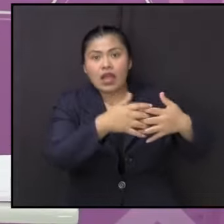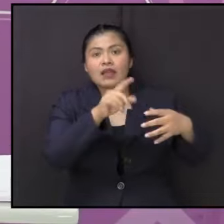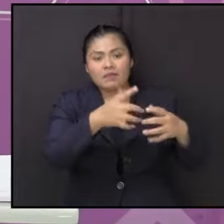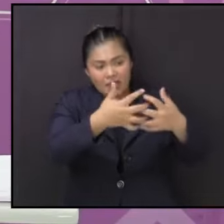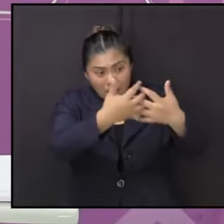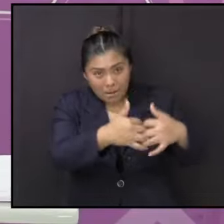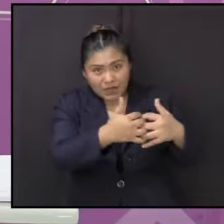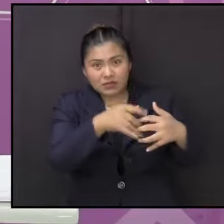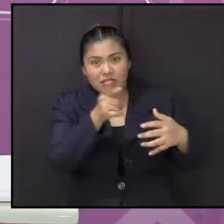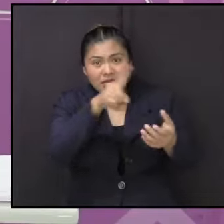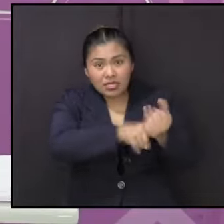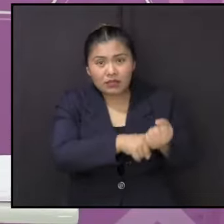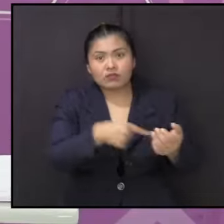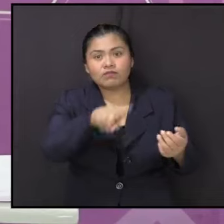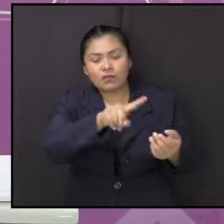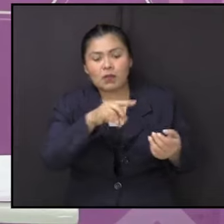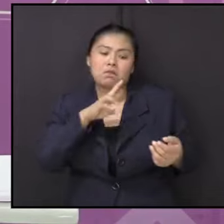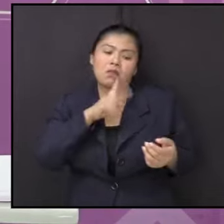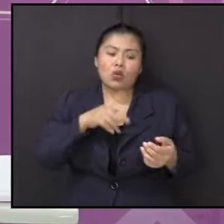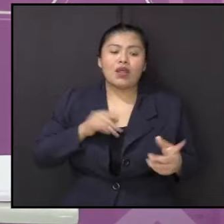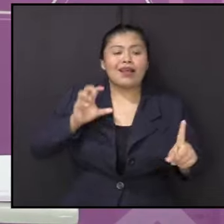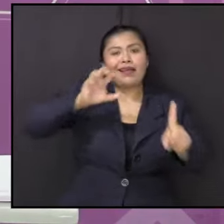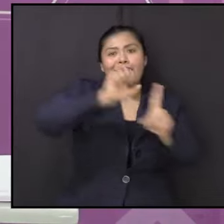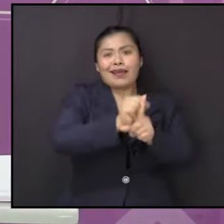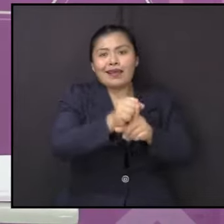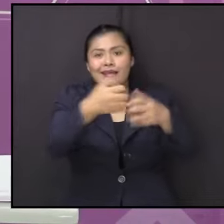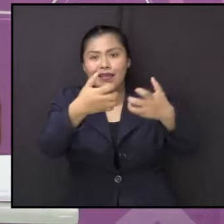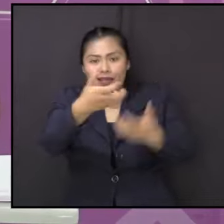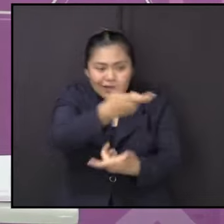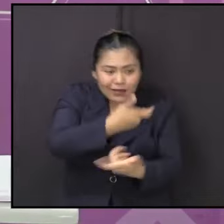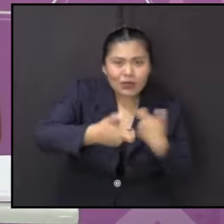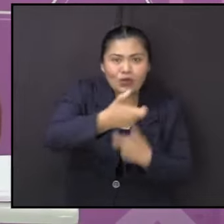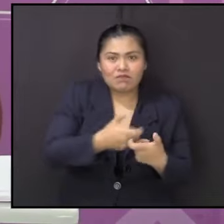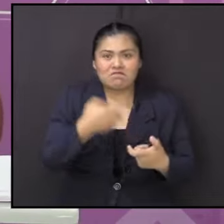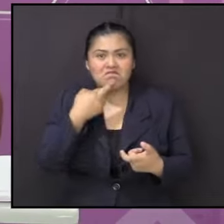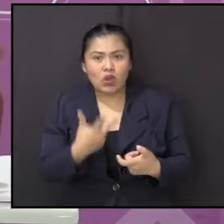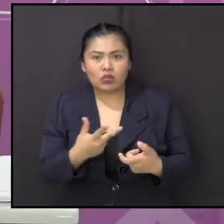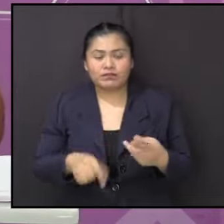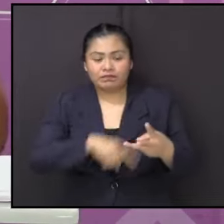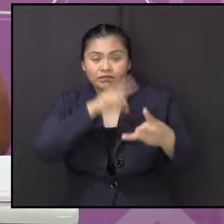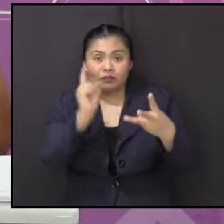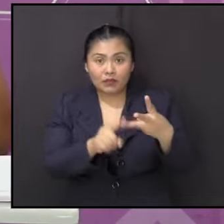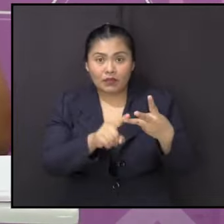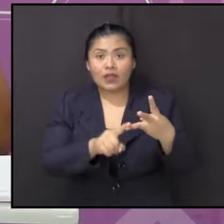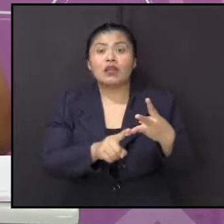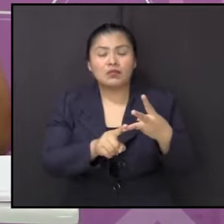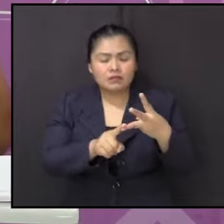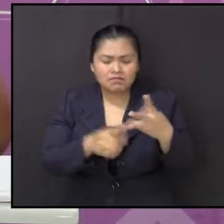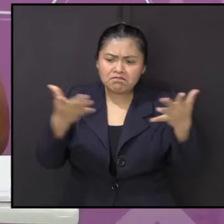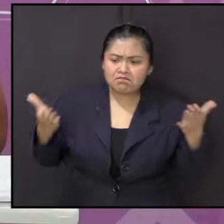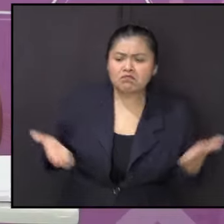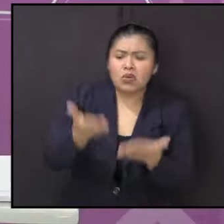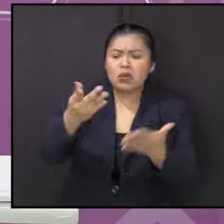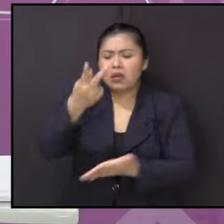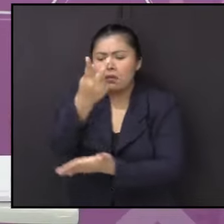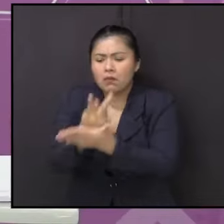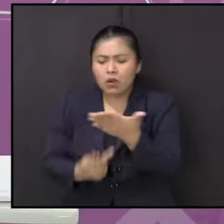alcanzar economías de escala en condiciones de eficiencia y productividad. Ahora, número tres, promover la integración de programas